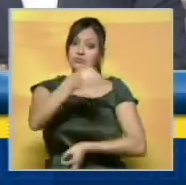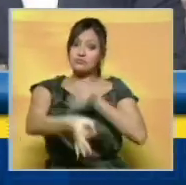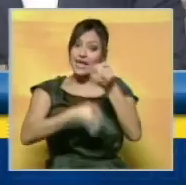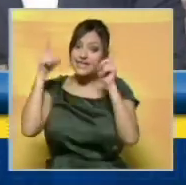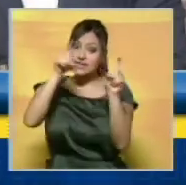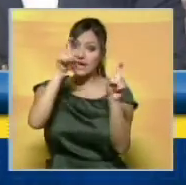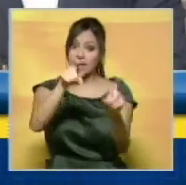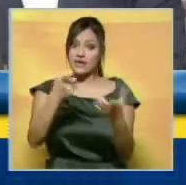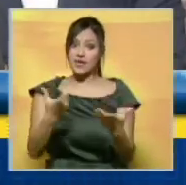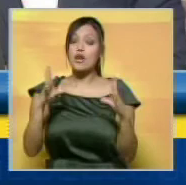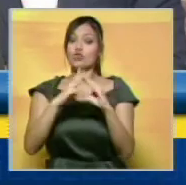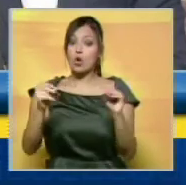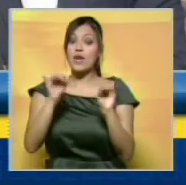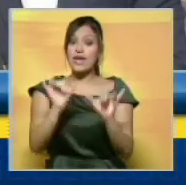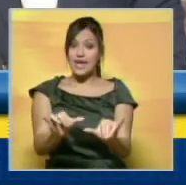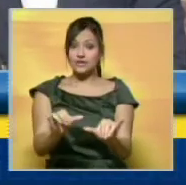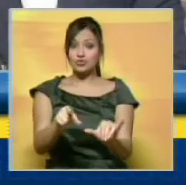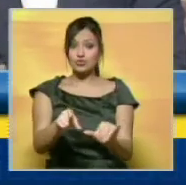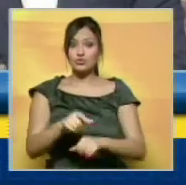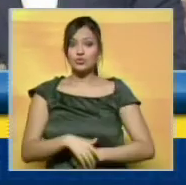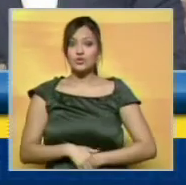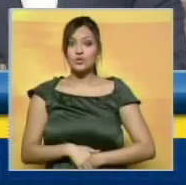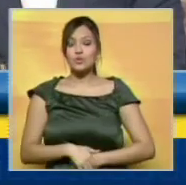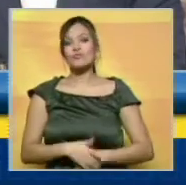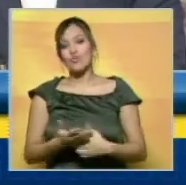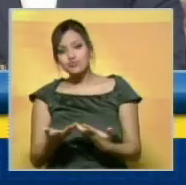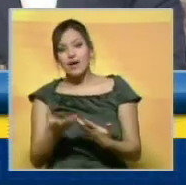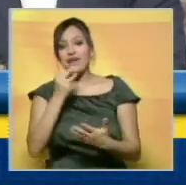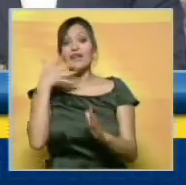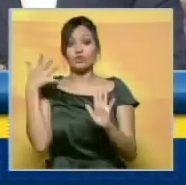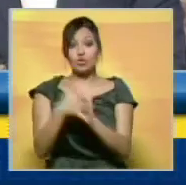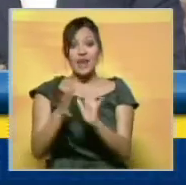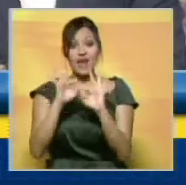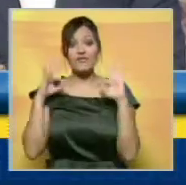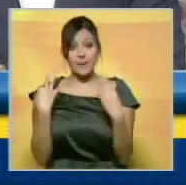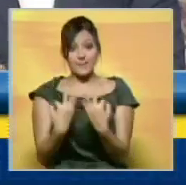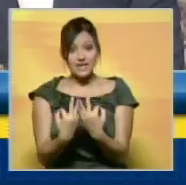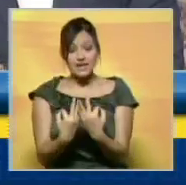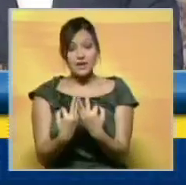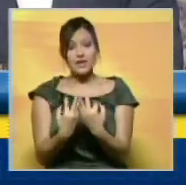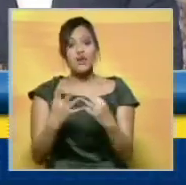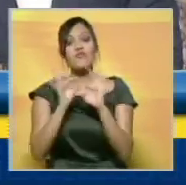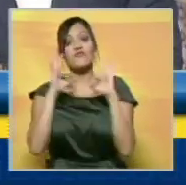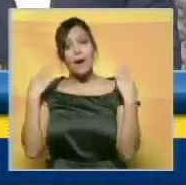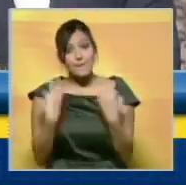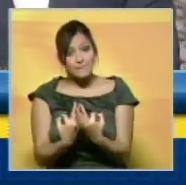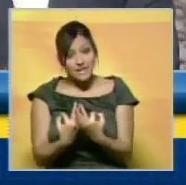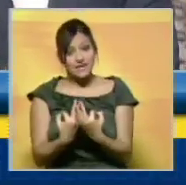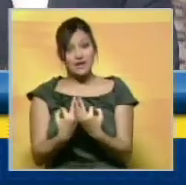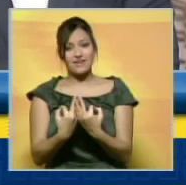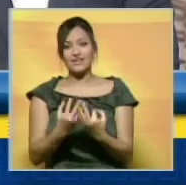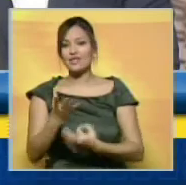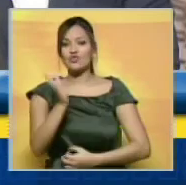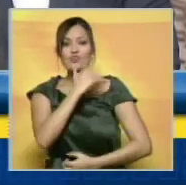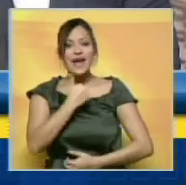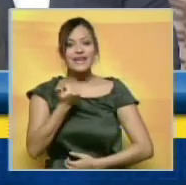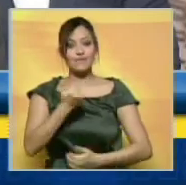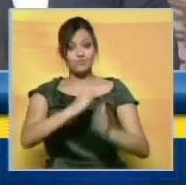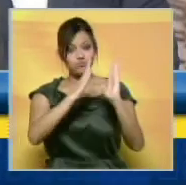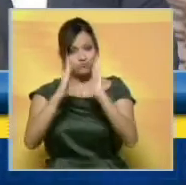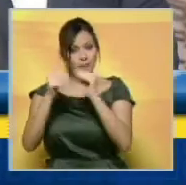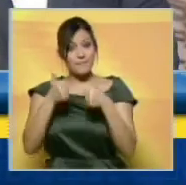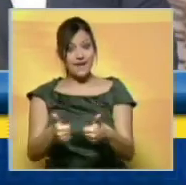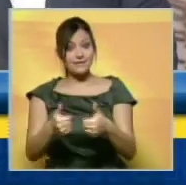todo este asunto de la violencia tiene que comenzar tratando el tema de la familia. Una familia cuando está bien estructurada es una familia que